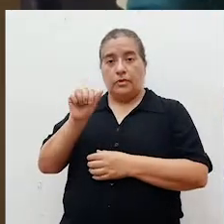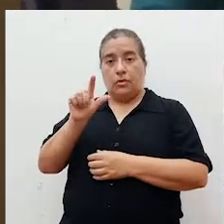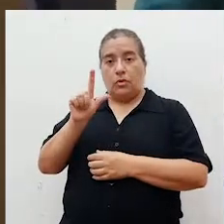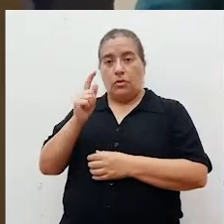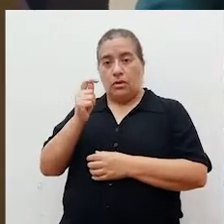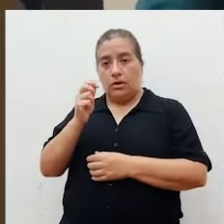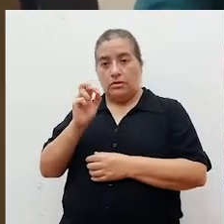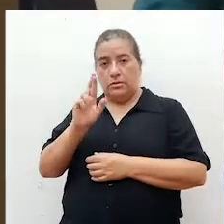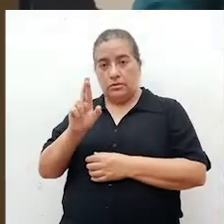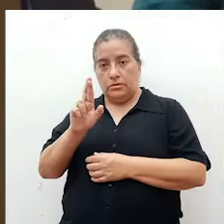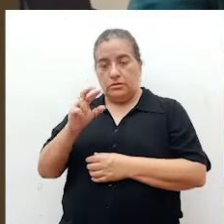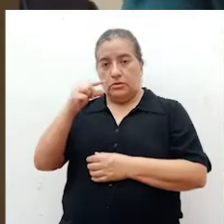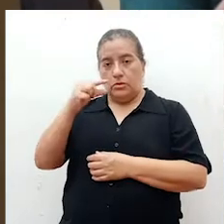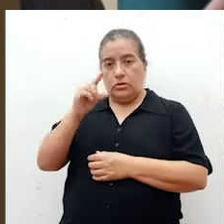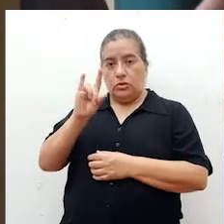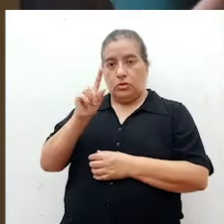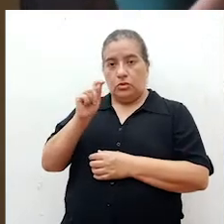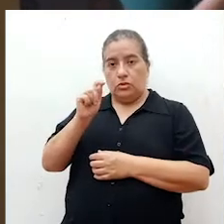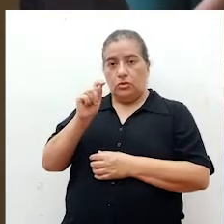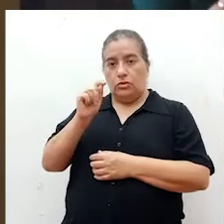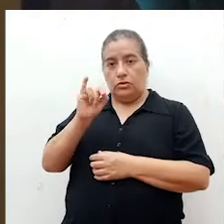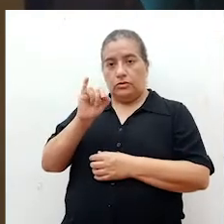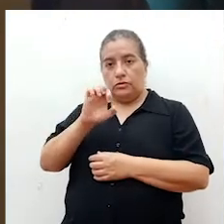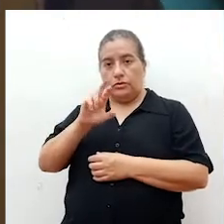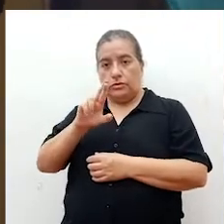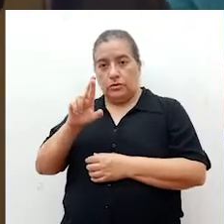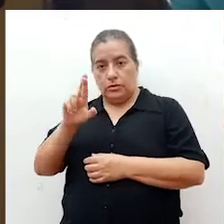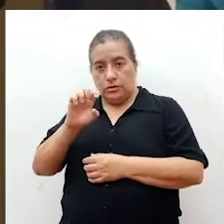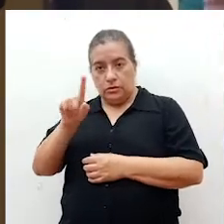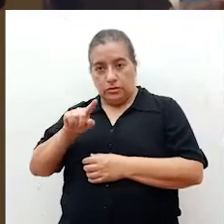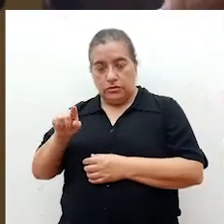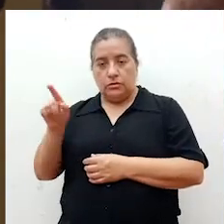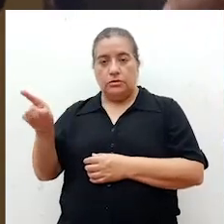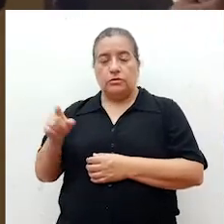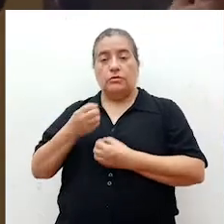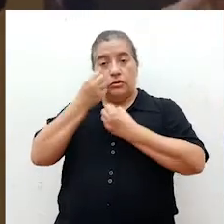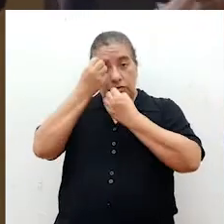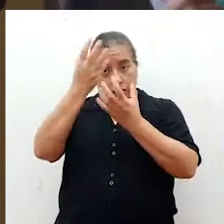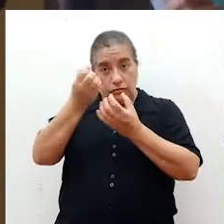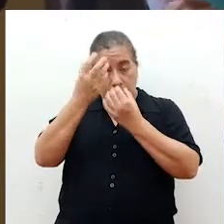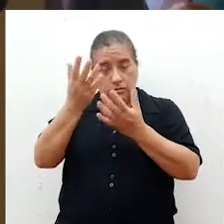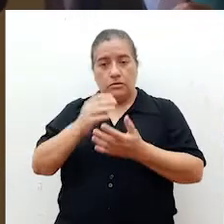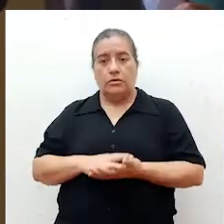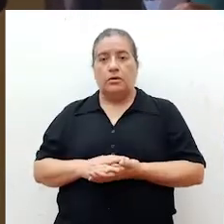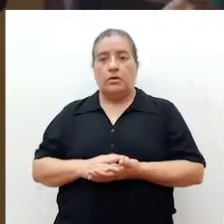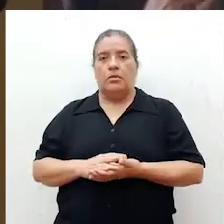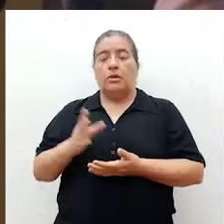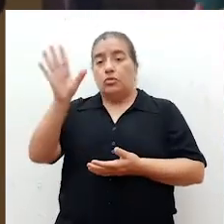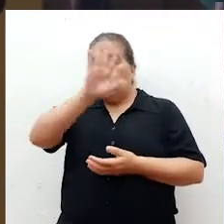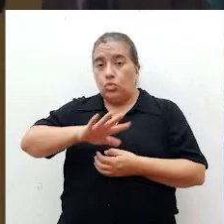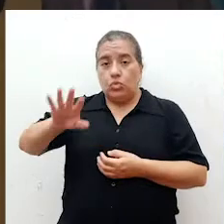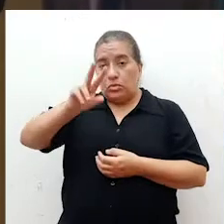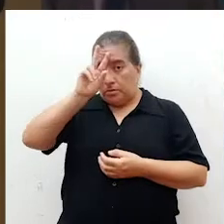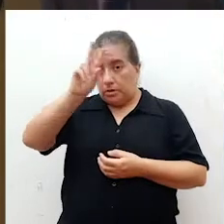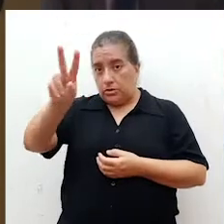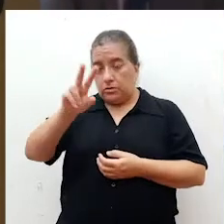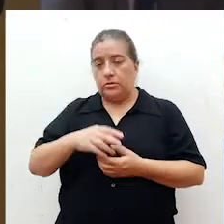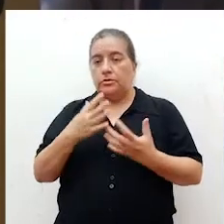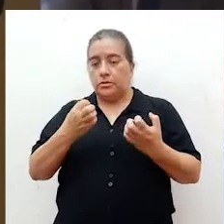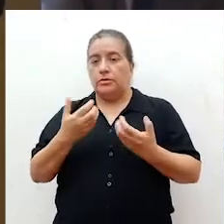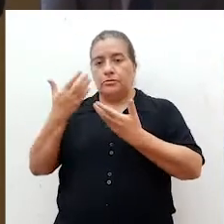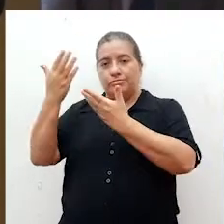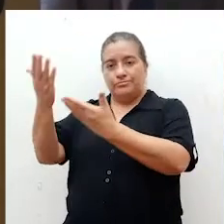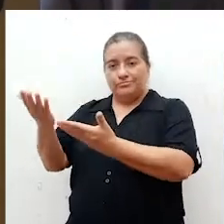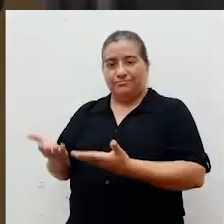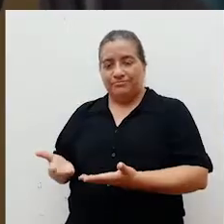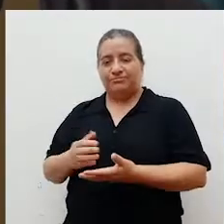dar pase ya al doctor Walter Gutiérrez para que dé el informe. Es un informe que a través de ustedes va a llegar a todo el